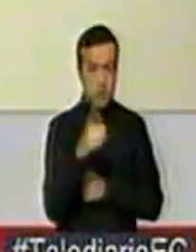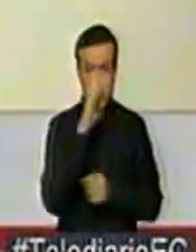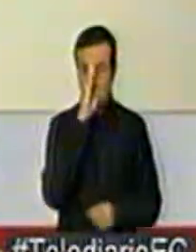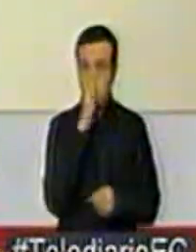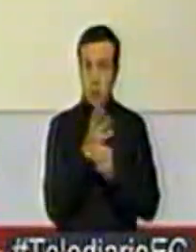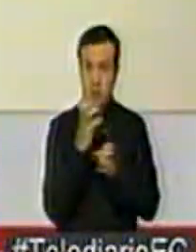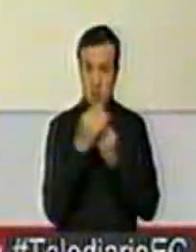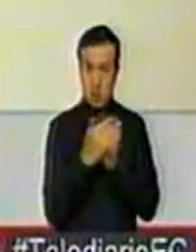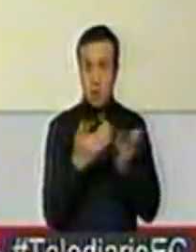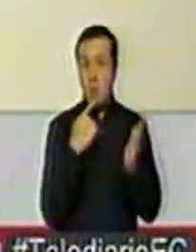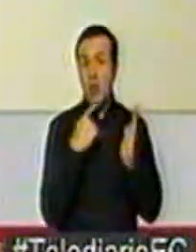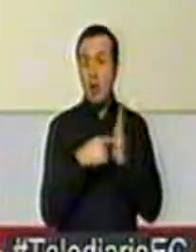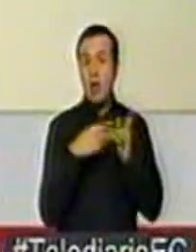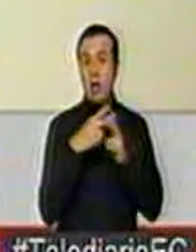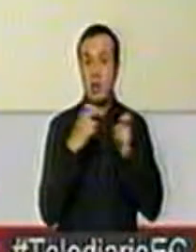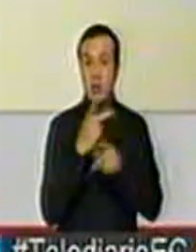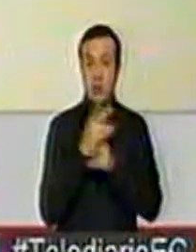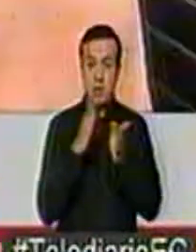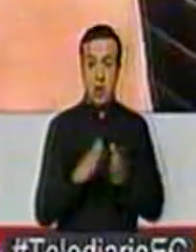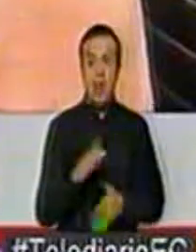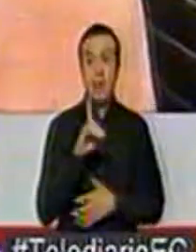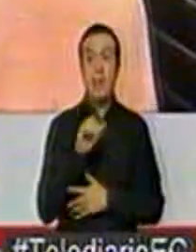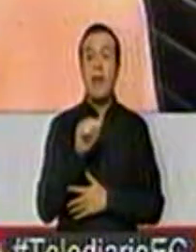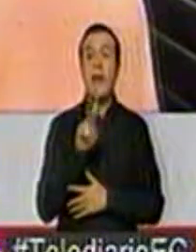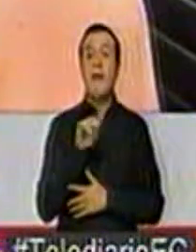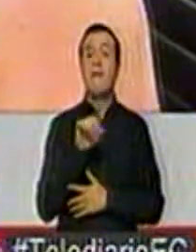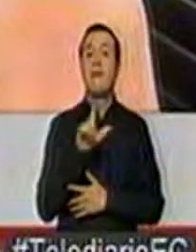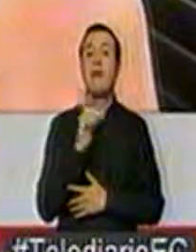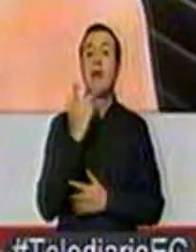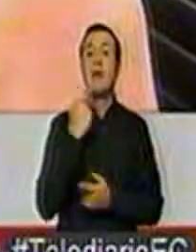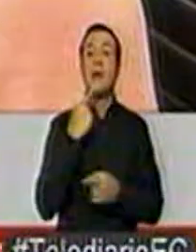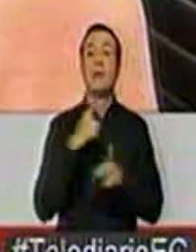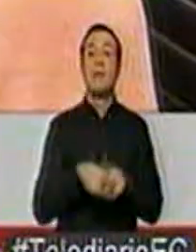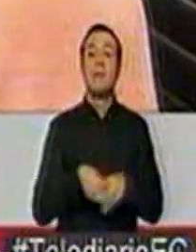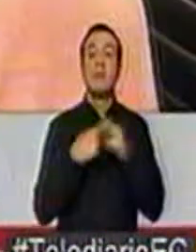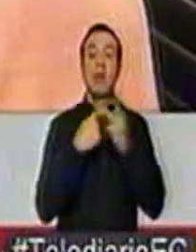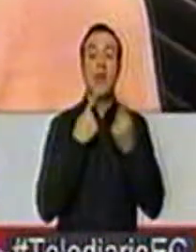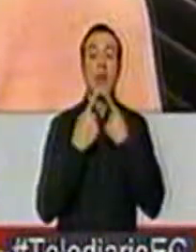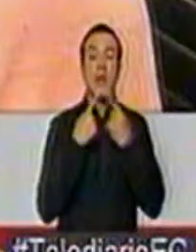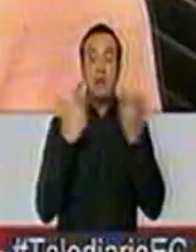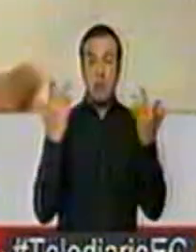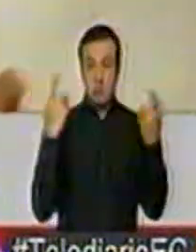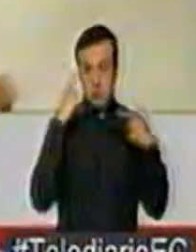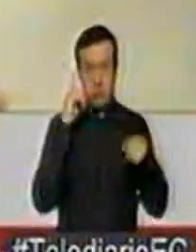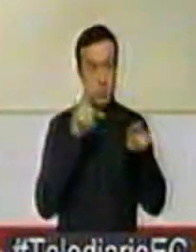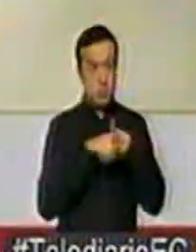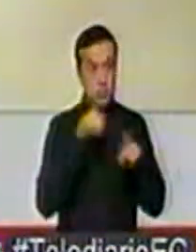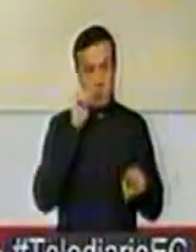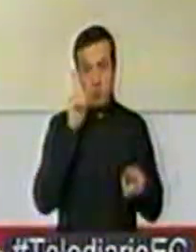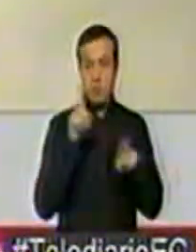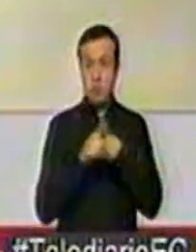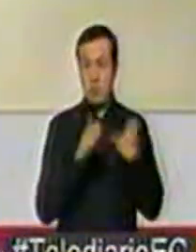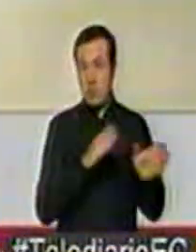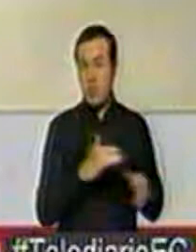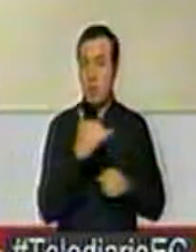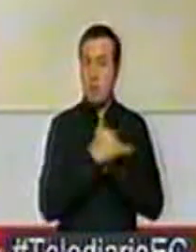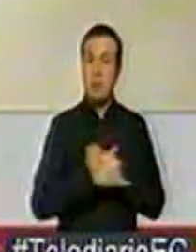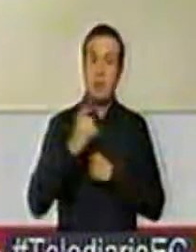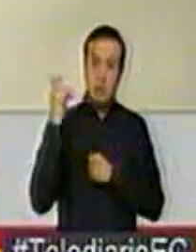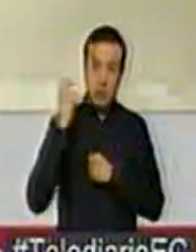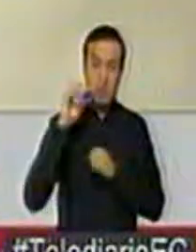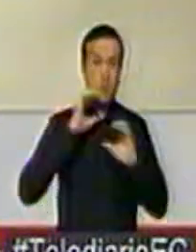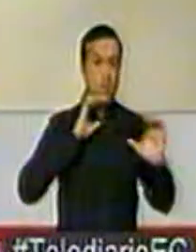objetivo, como es el caso del ex consejero Pablo Dávila, a iniciar un diálogo y lograr consensos. Porque el país necesita